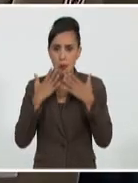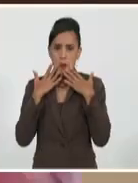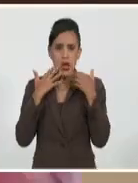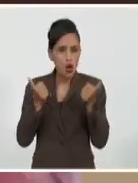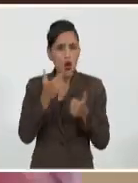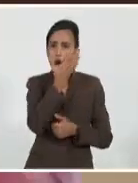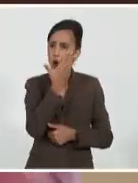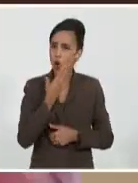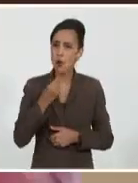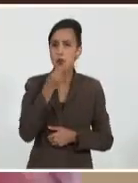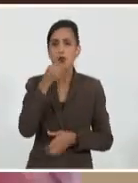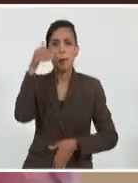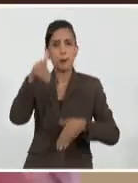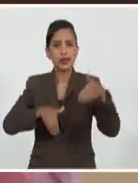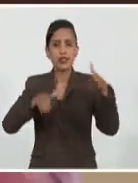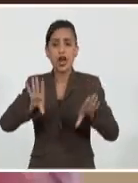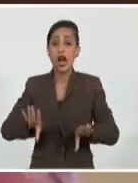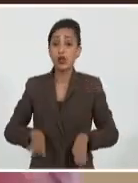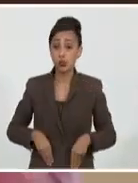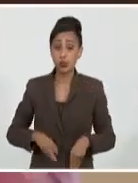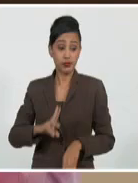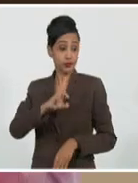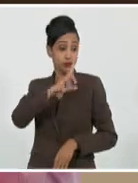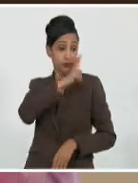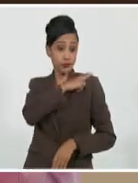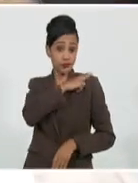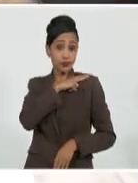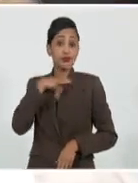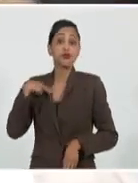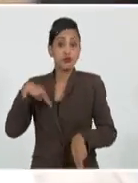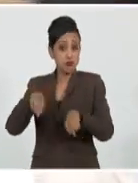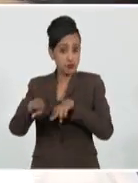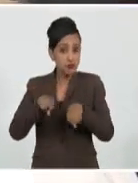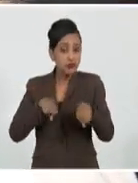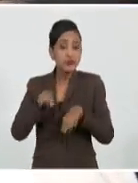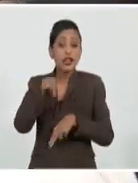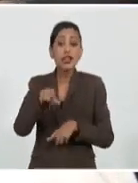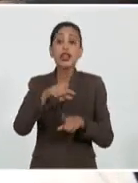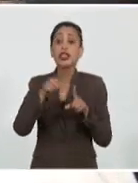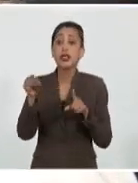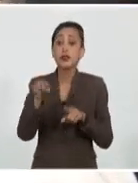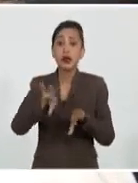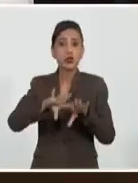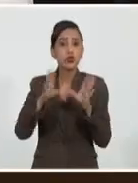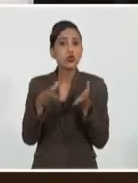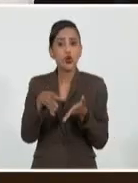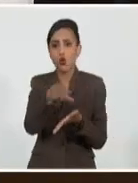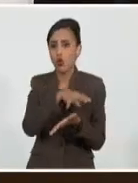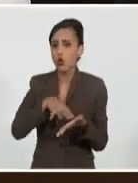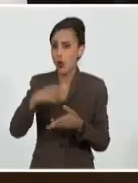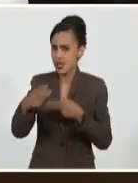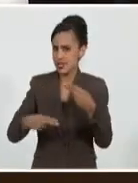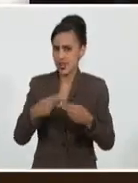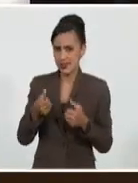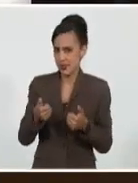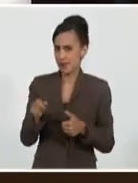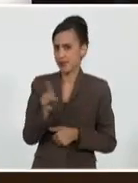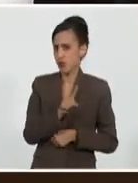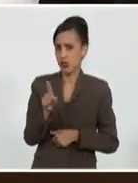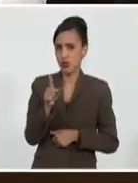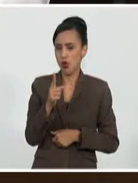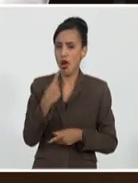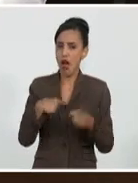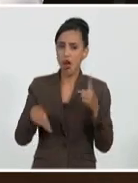los jóvenes a la hora de asumir cargos administrativos es un asunto que no en todos los lugares se implementa de igual forma.